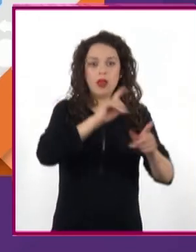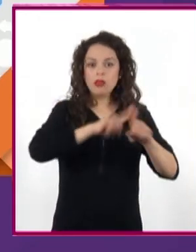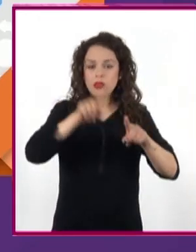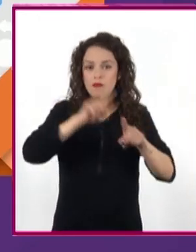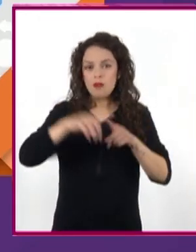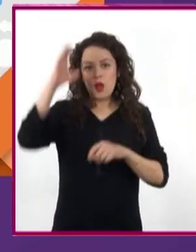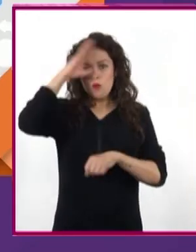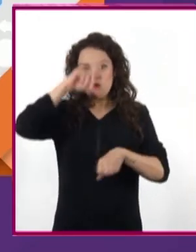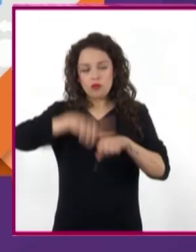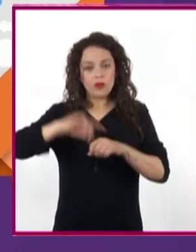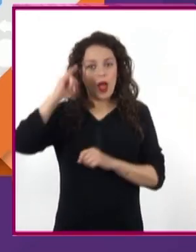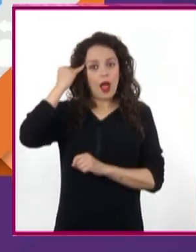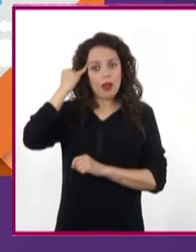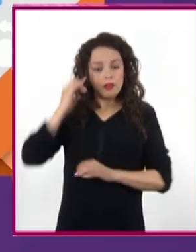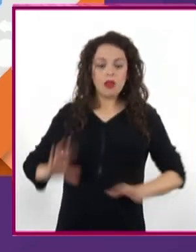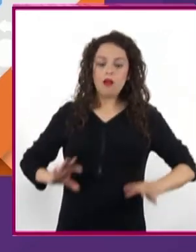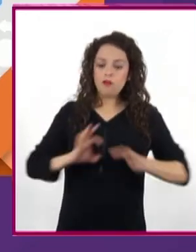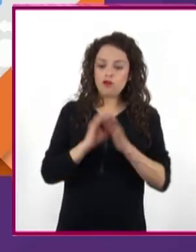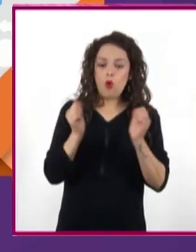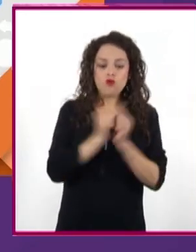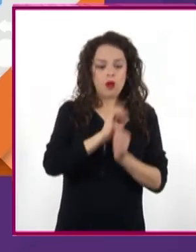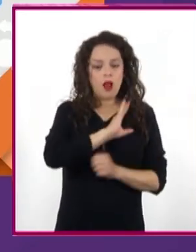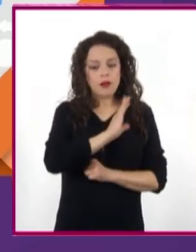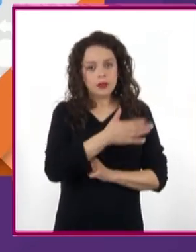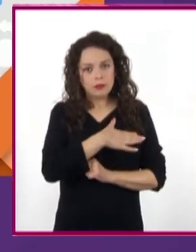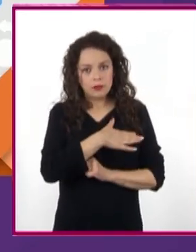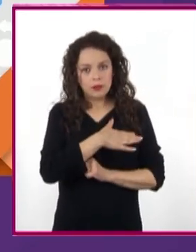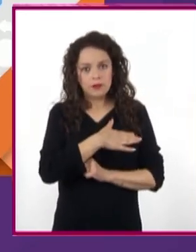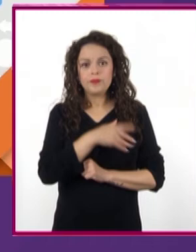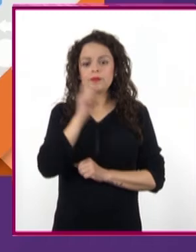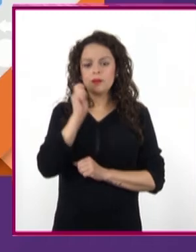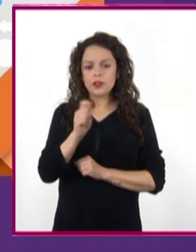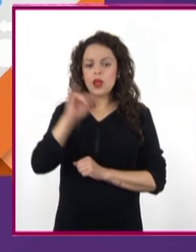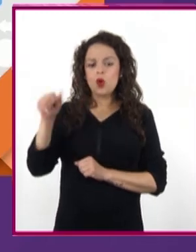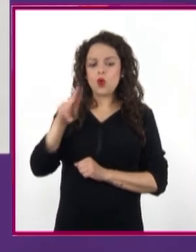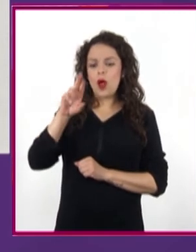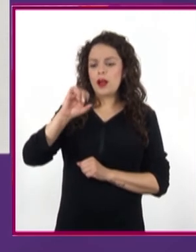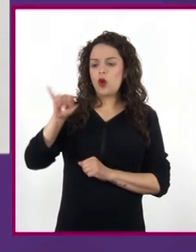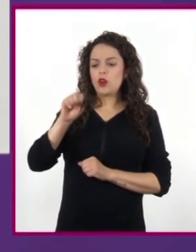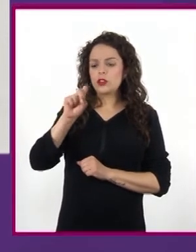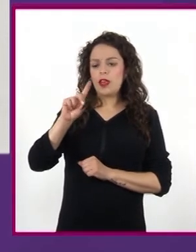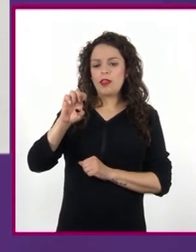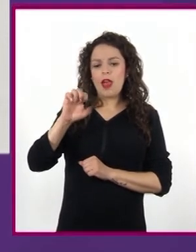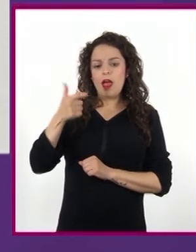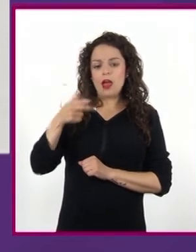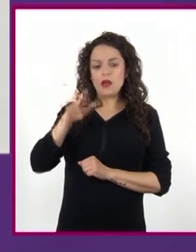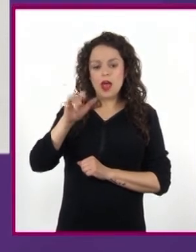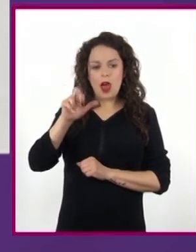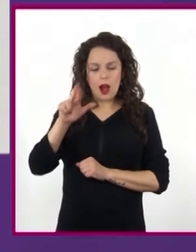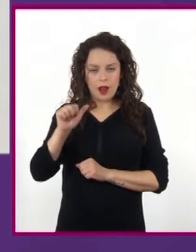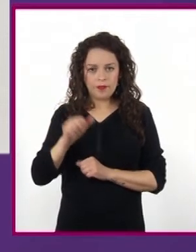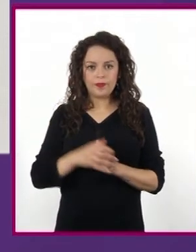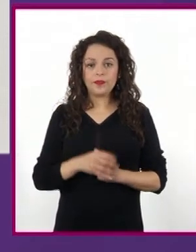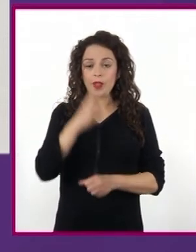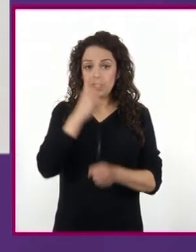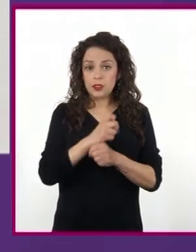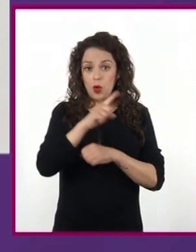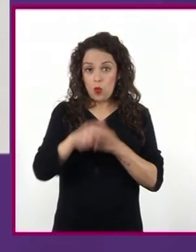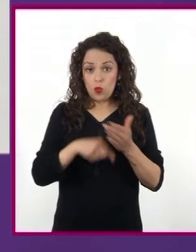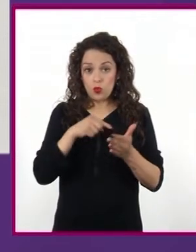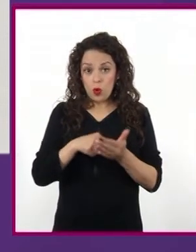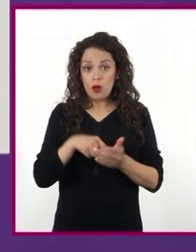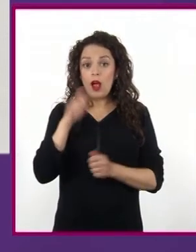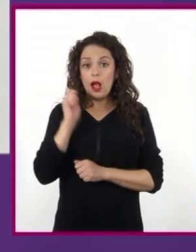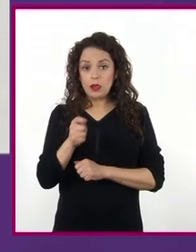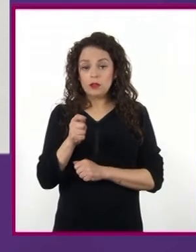indígenas junto con las españolas. Tal es el caso de Juan José de Eguiara y Eguren. En segundo lugar, la